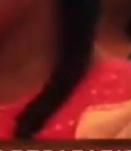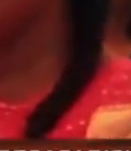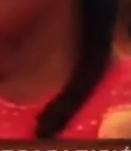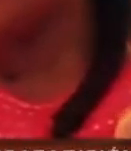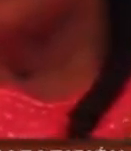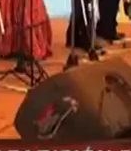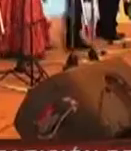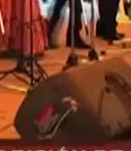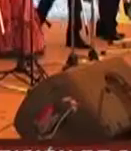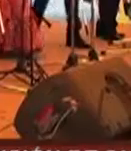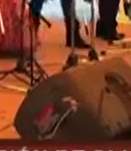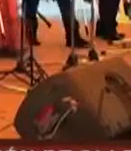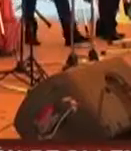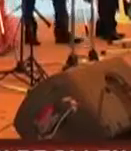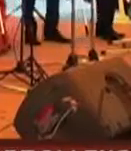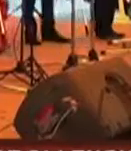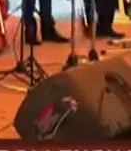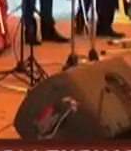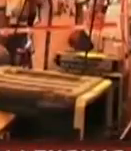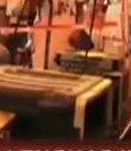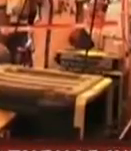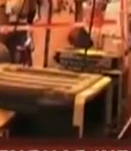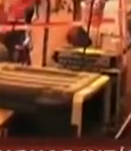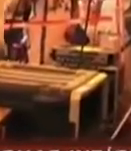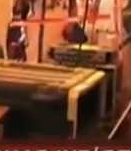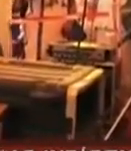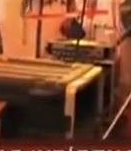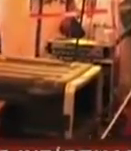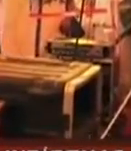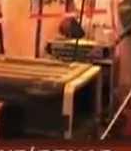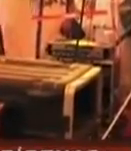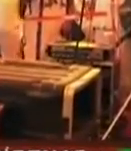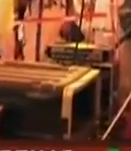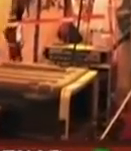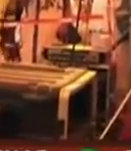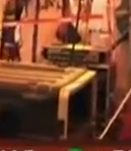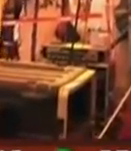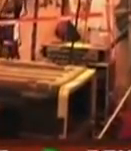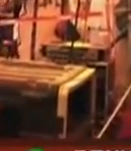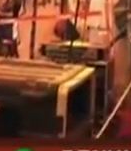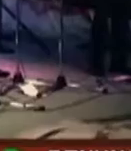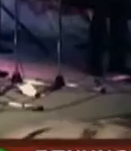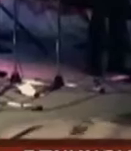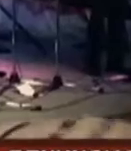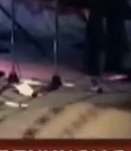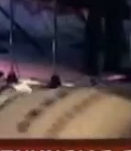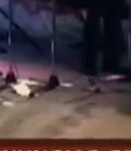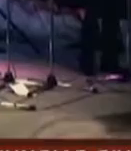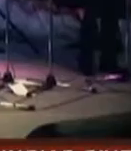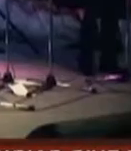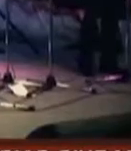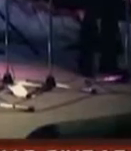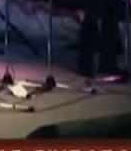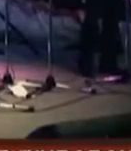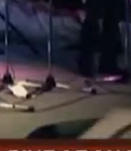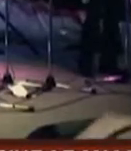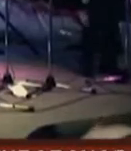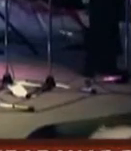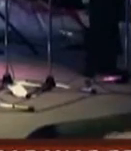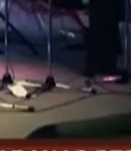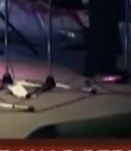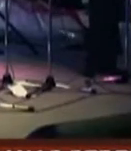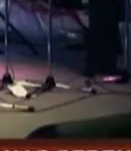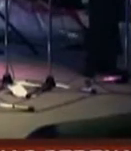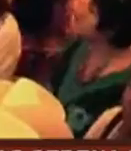bailando las 12 horas que dura cada una de las jornadas que tenemos prevista para este 15º Encuentro